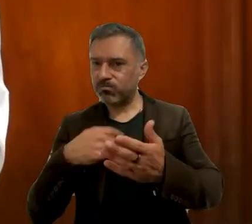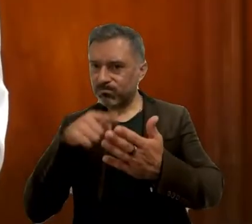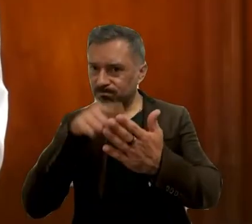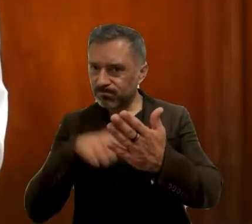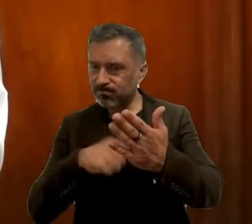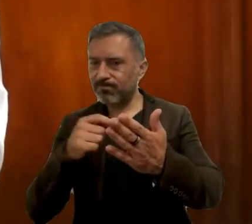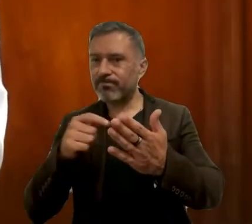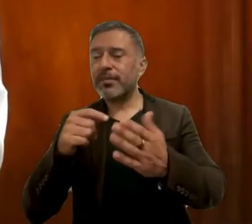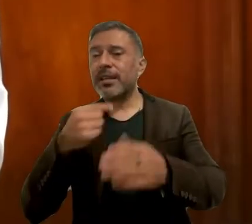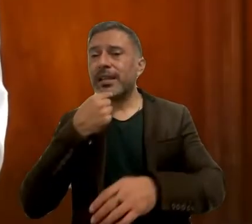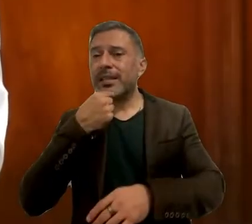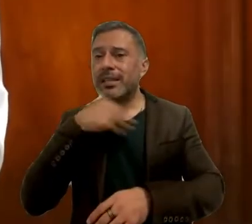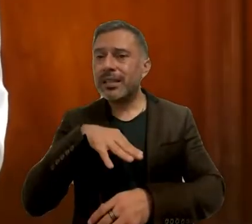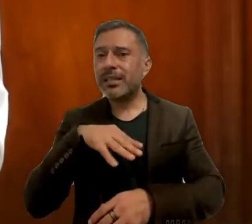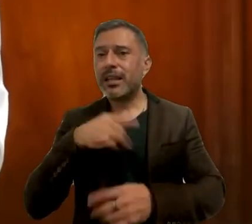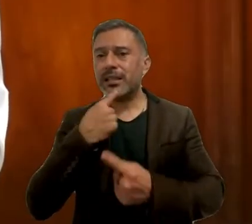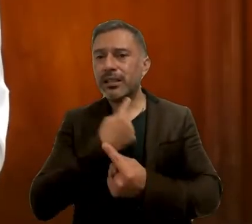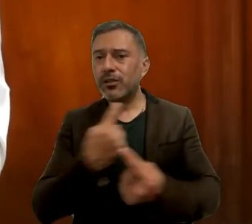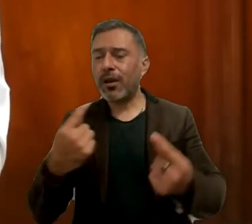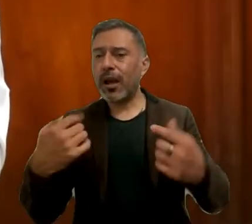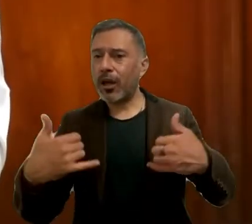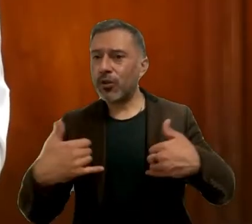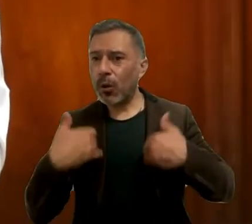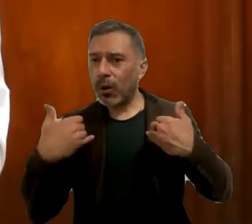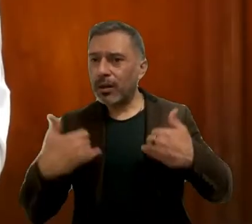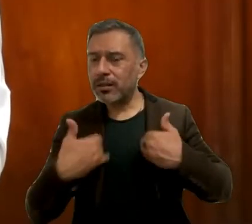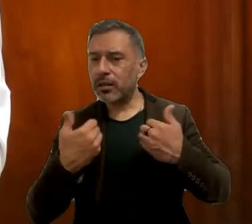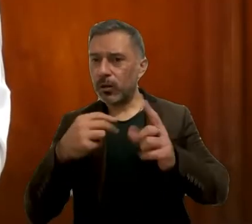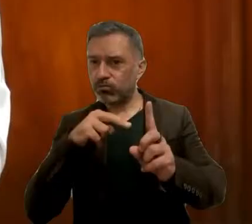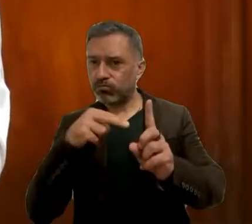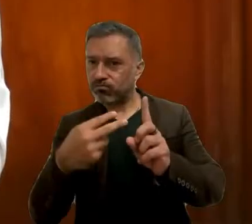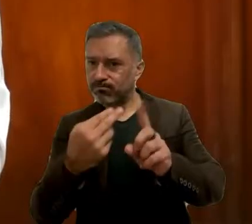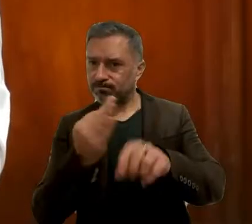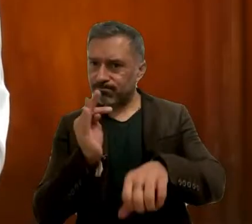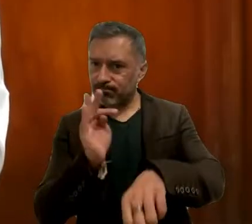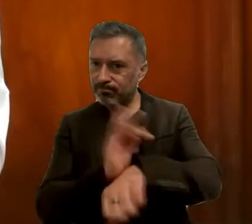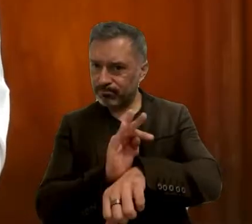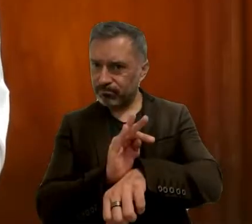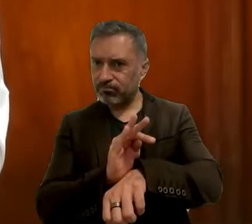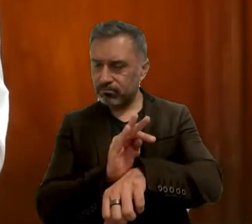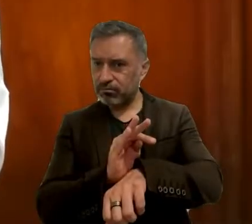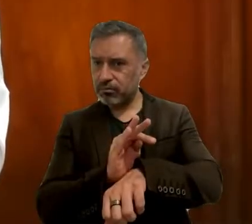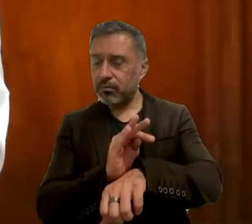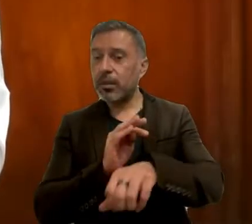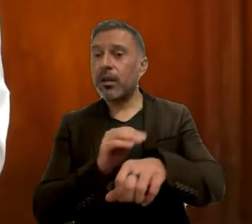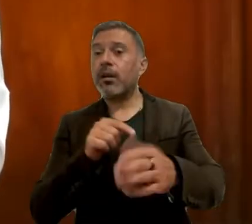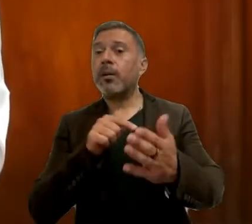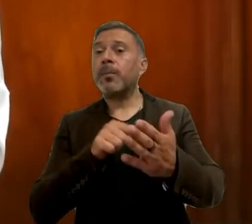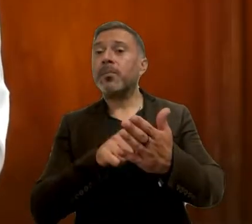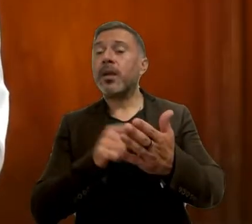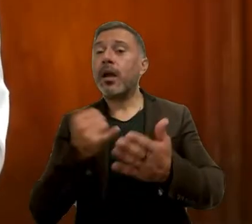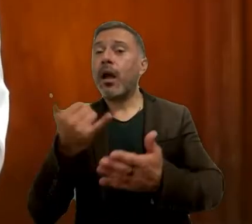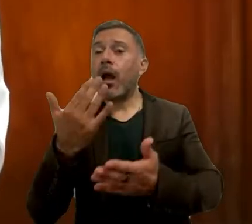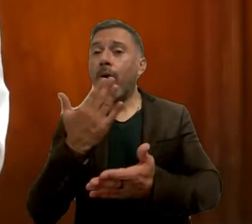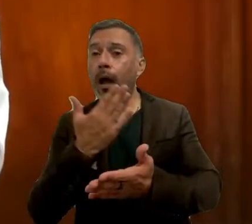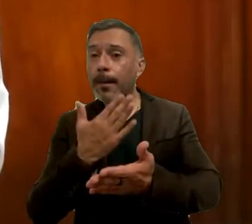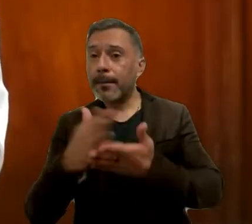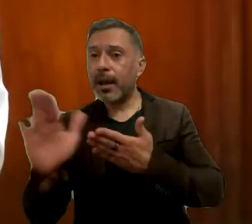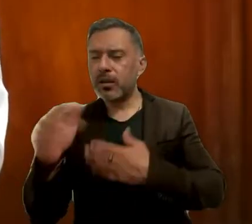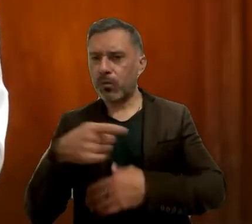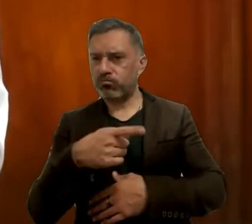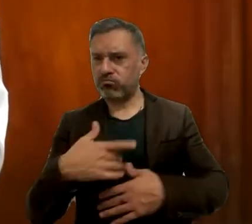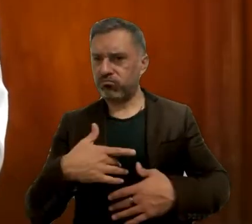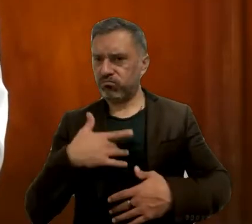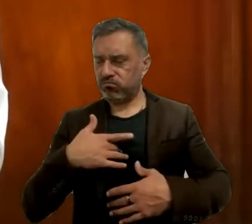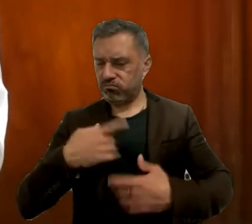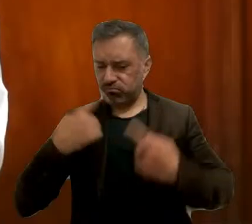la visión de las niñas, niños y adolescentes que están sujetos y que aparte, con mucha dignidad,